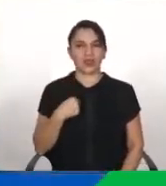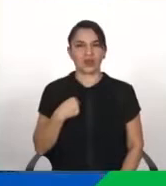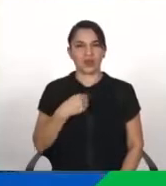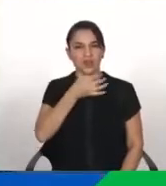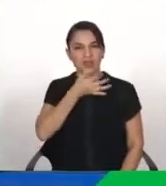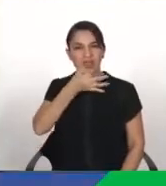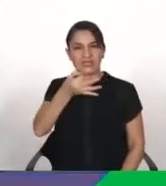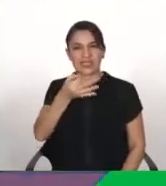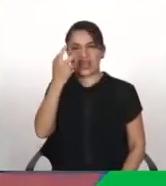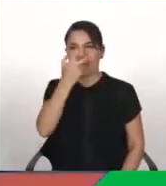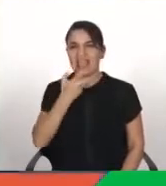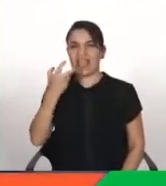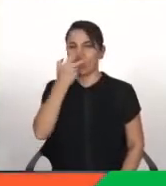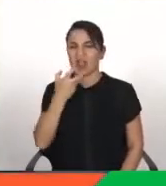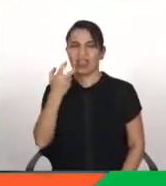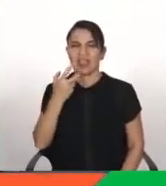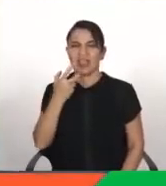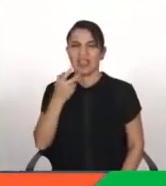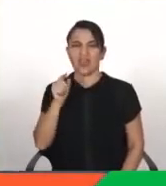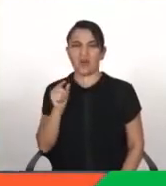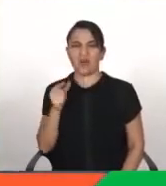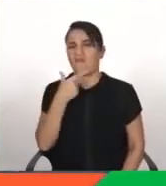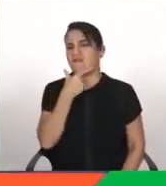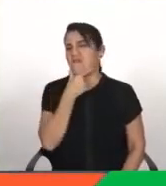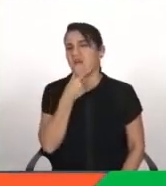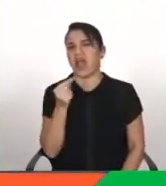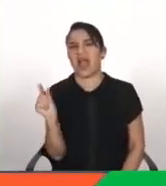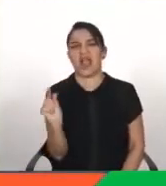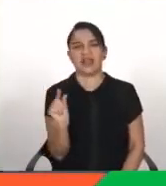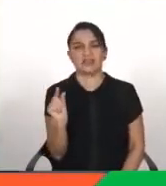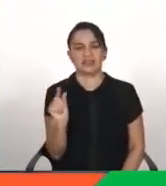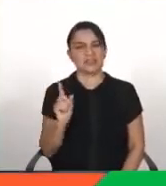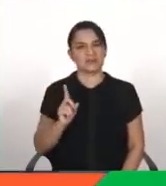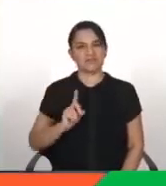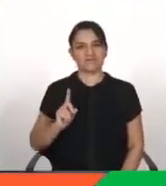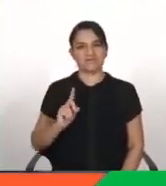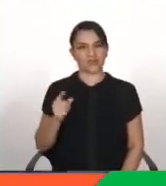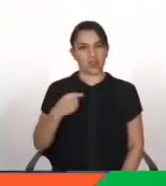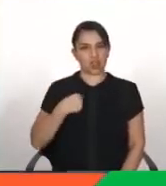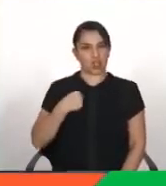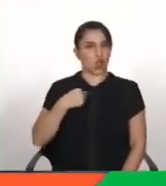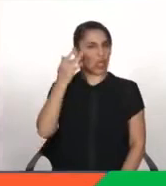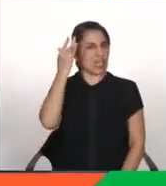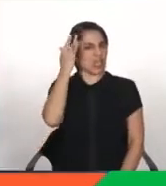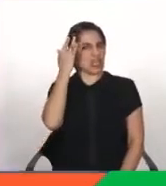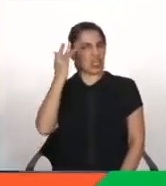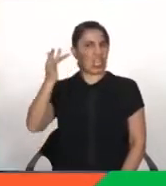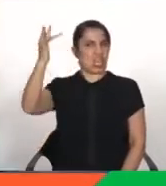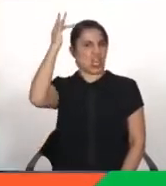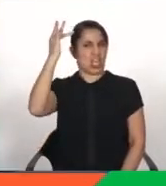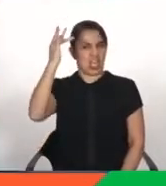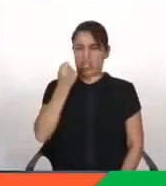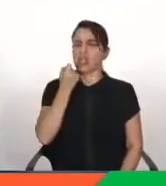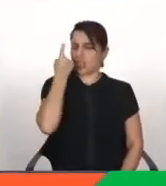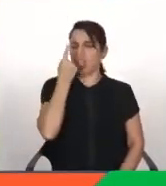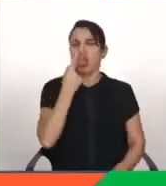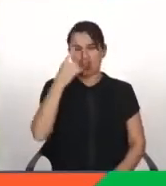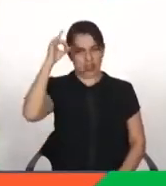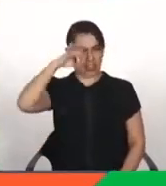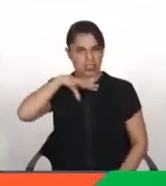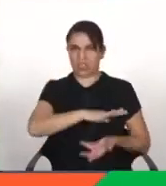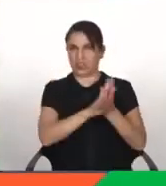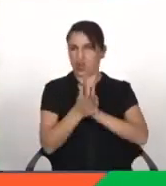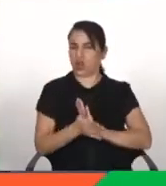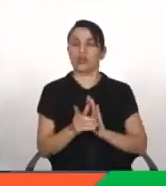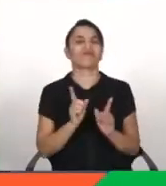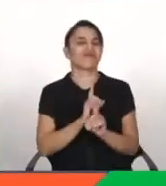muy básico porque no considero, o sea, he sido una persona que no me considero súper inteligente, en plan, es que lo entiendo toda la primera y cualquier cosa que me dice la entiendo, o